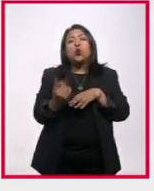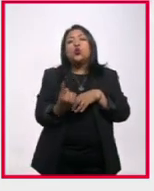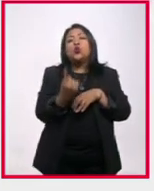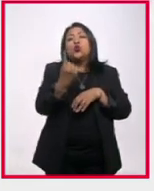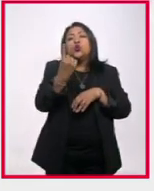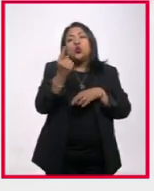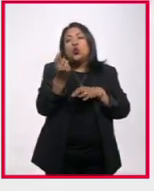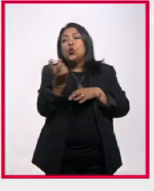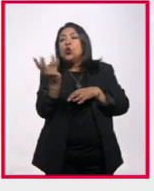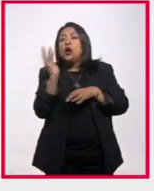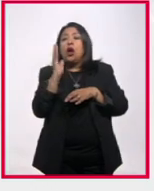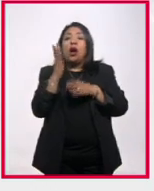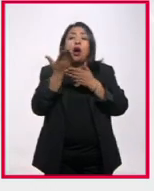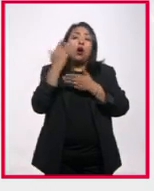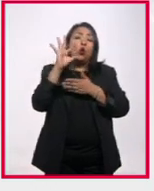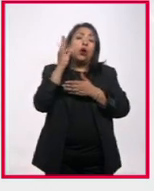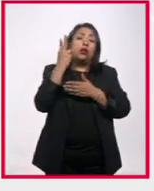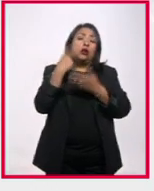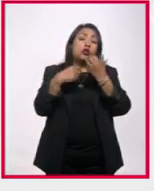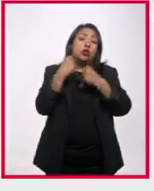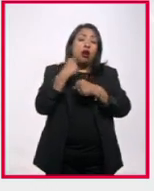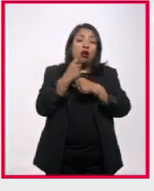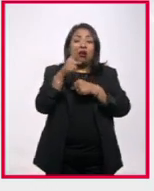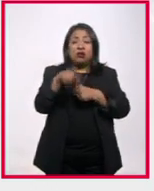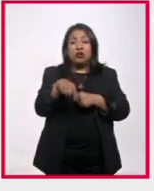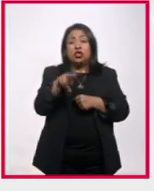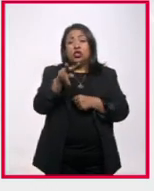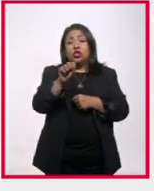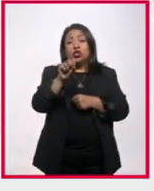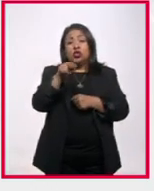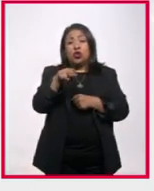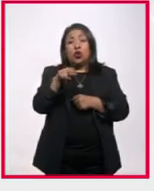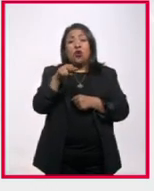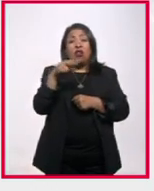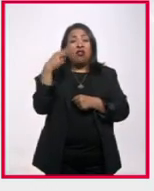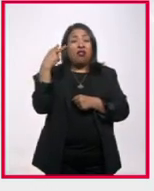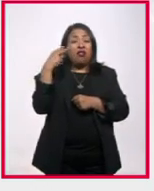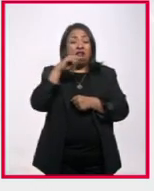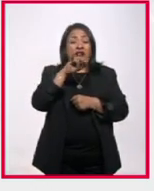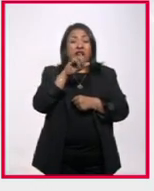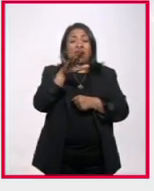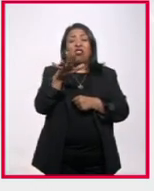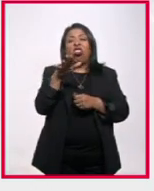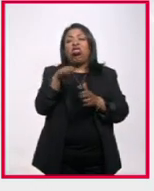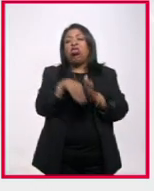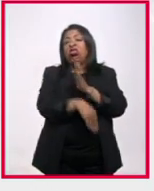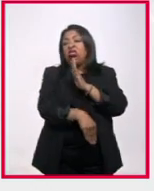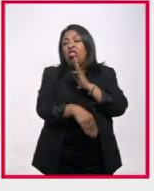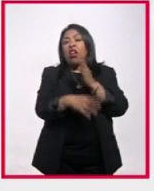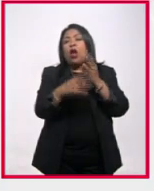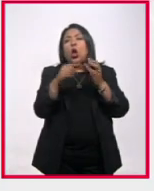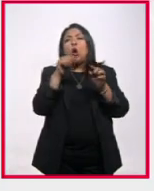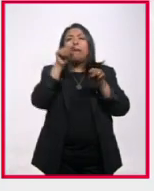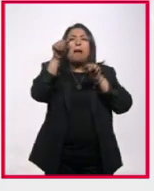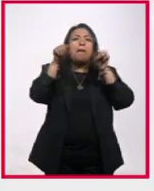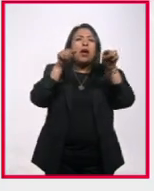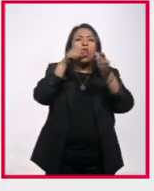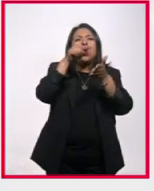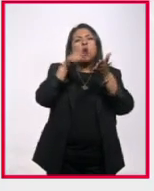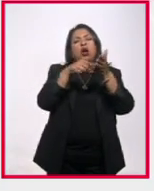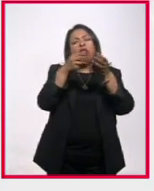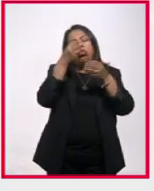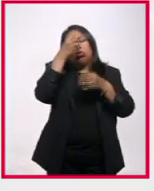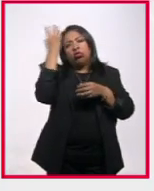aquellos que hace 42 años, pues la verdad, el son jarocho estaba de capa caída, sí, sí. Estaba en muchas regiones ya siendo